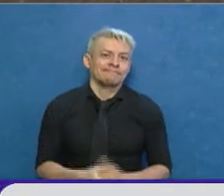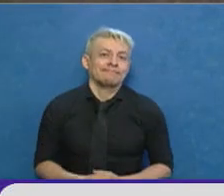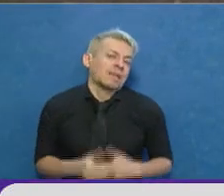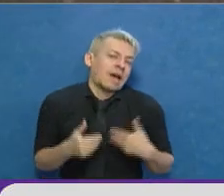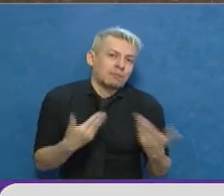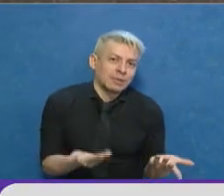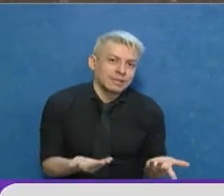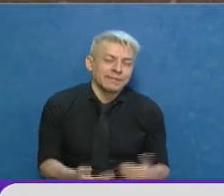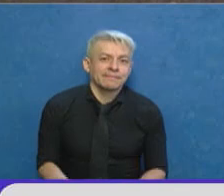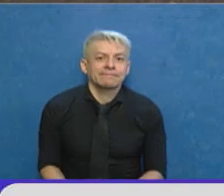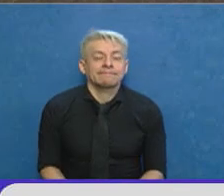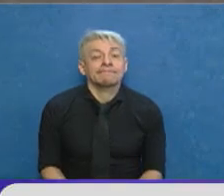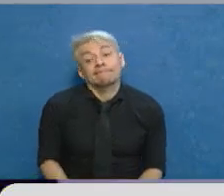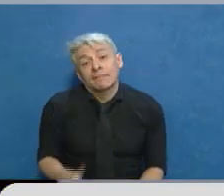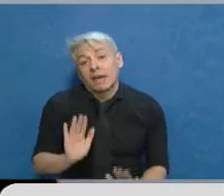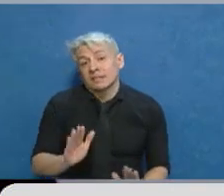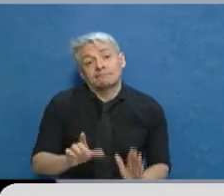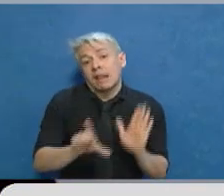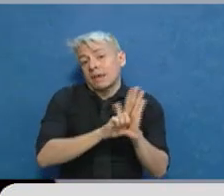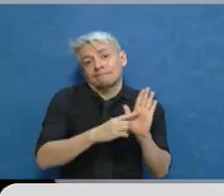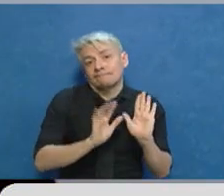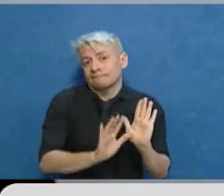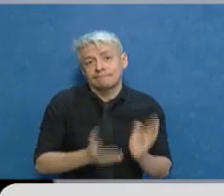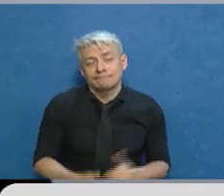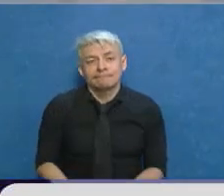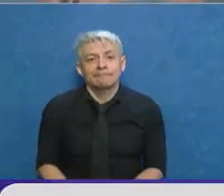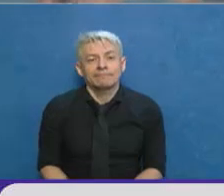da lugar el código a esto. Ya lo creo.